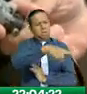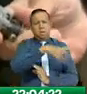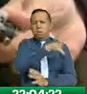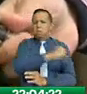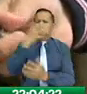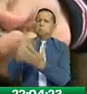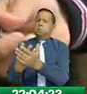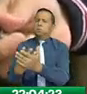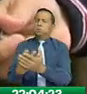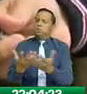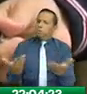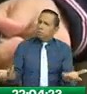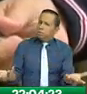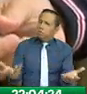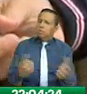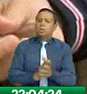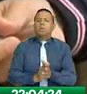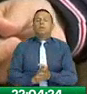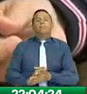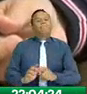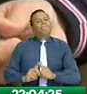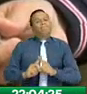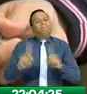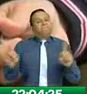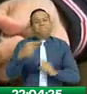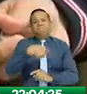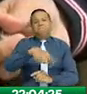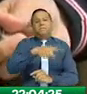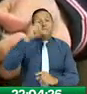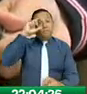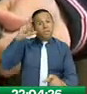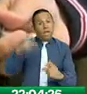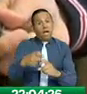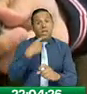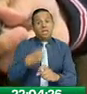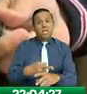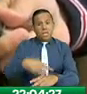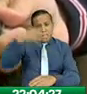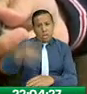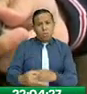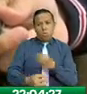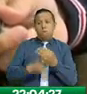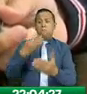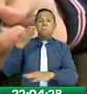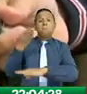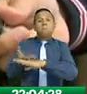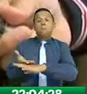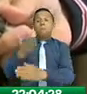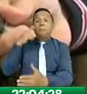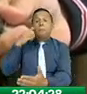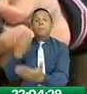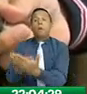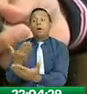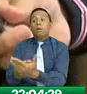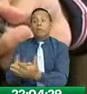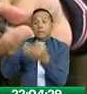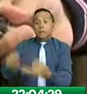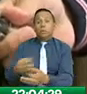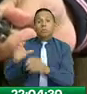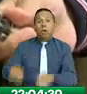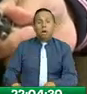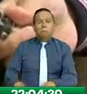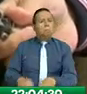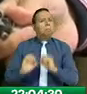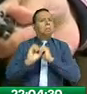pero lamentablemente no justificó todos los elementos que se requieren en la ley. Y la jueza del caso ha dictaminado que no